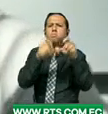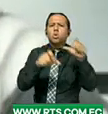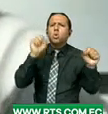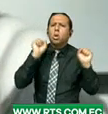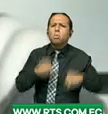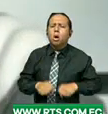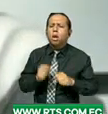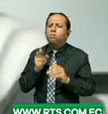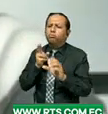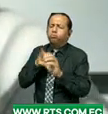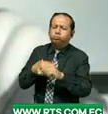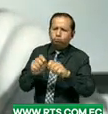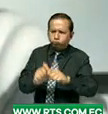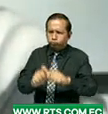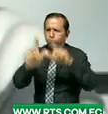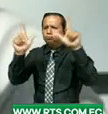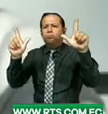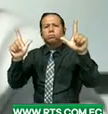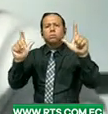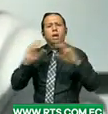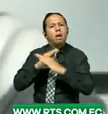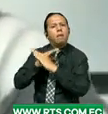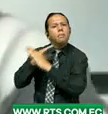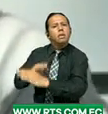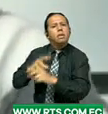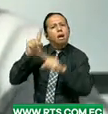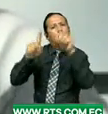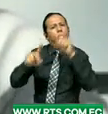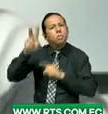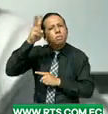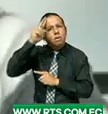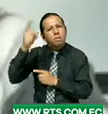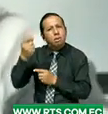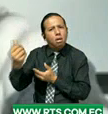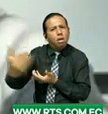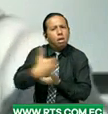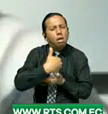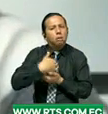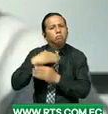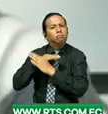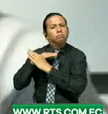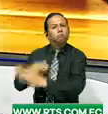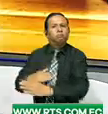para que exista la menor corrupción. Informó Héctor Romero.